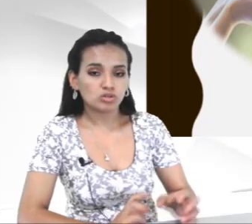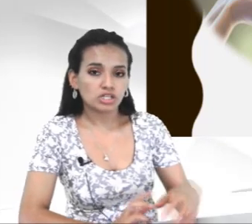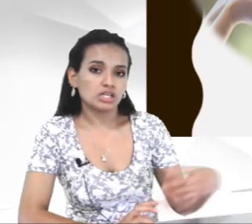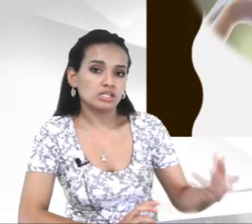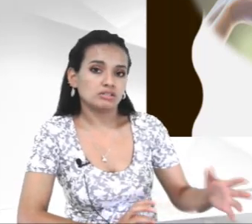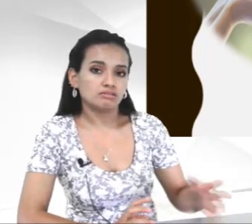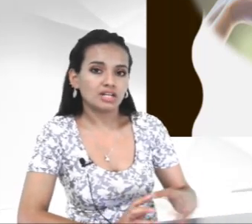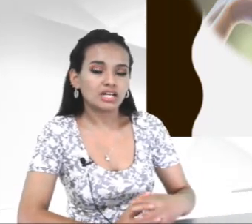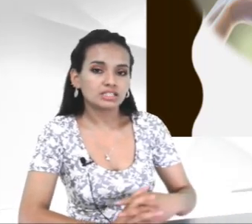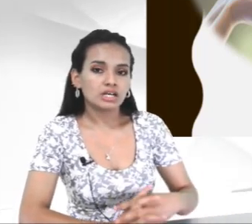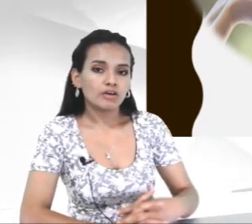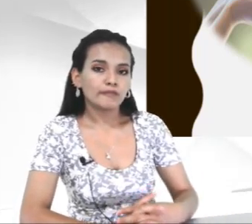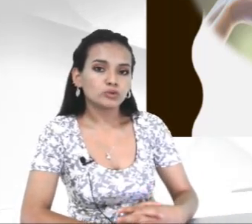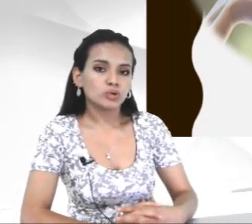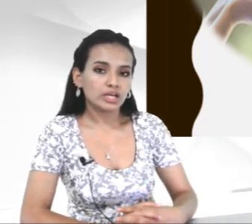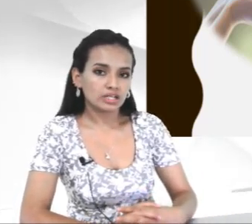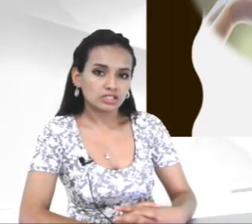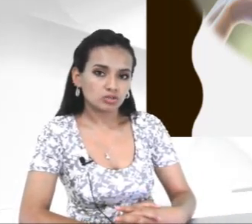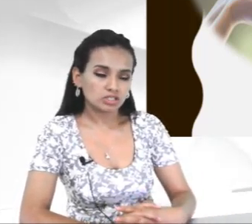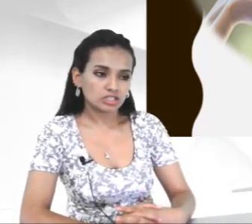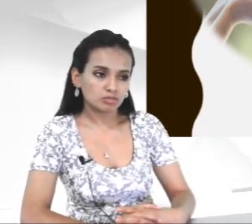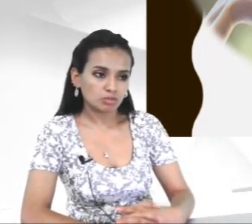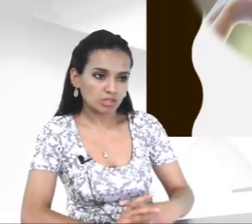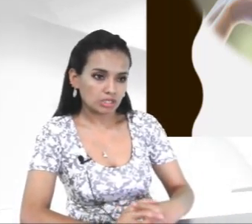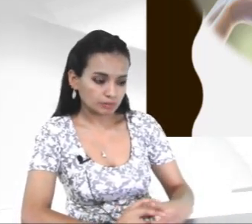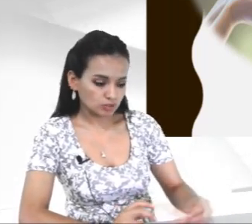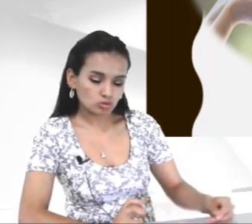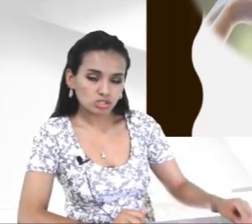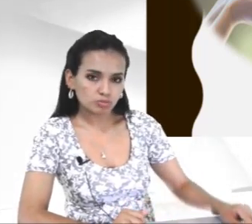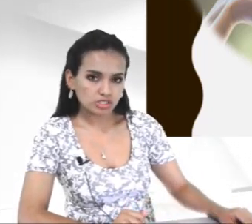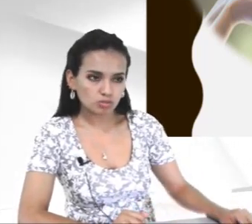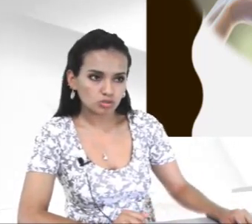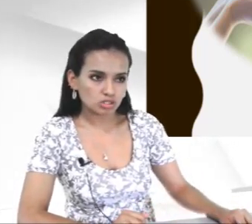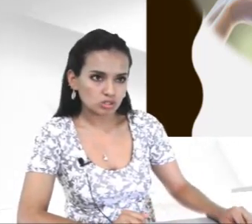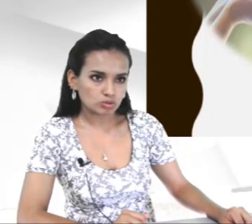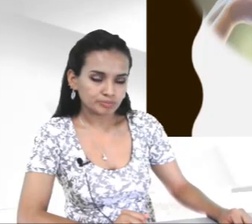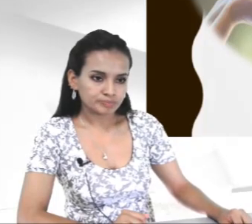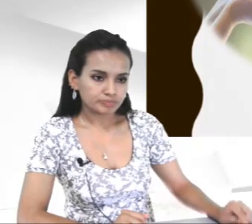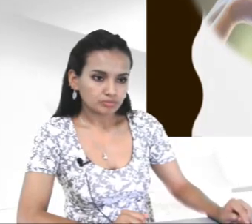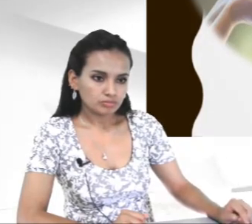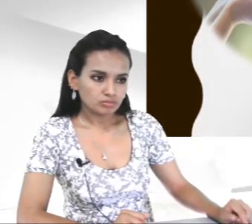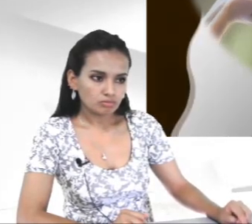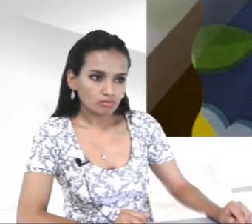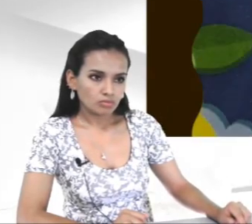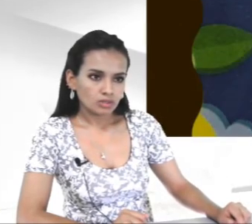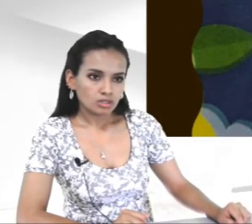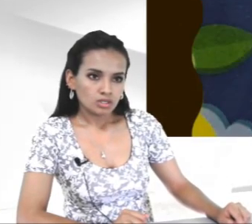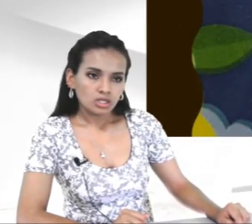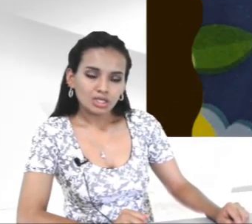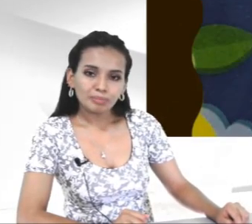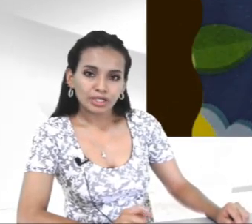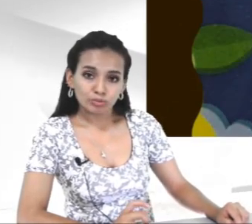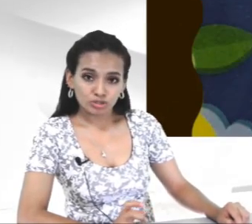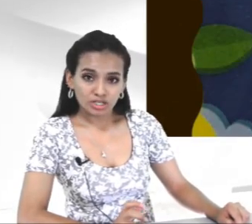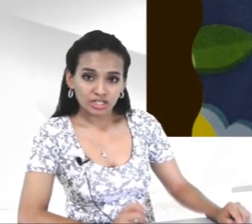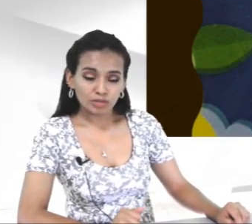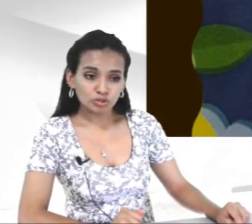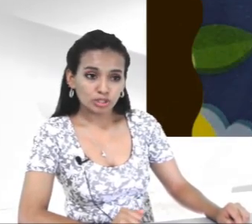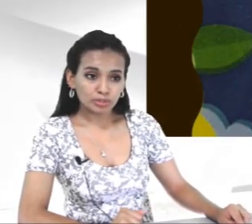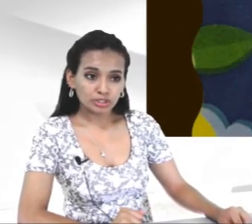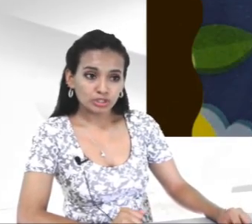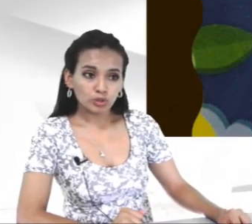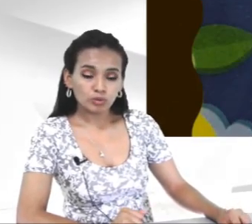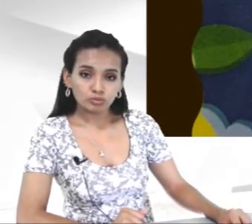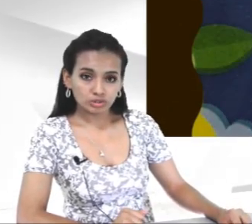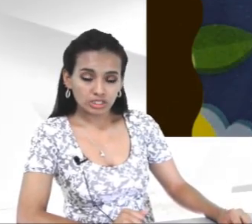ella sino que es de las futuras generaciones que también vendrán entonces pensemos en esto y para demostrar que